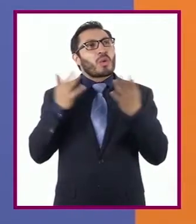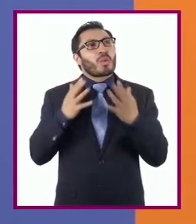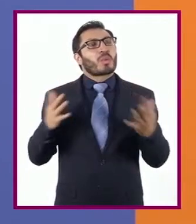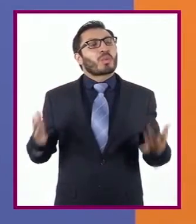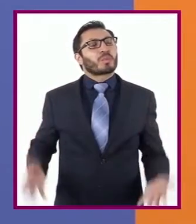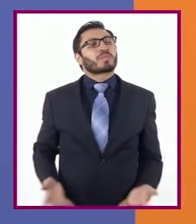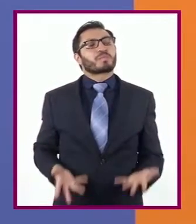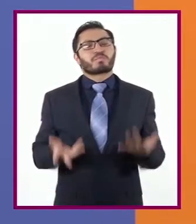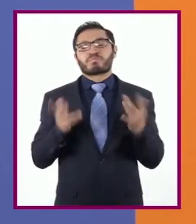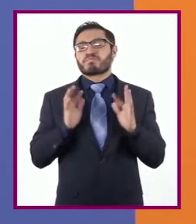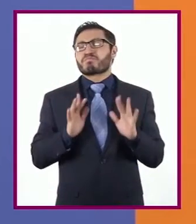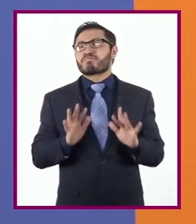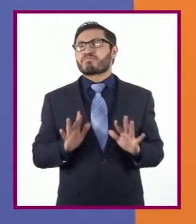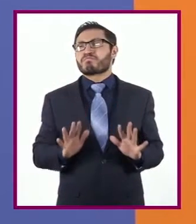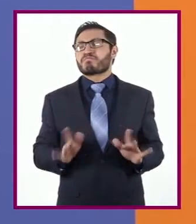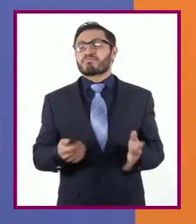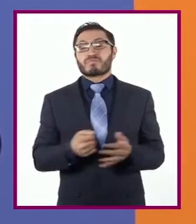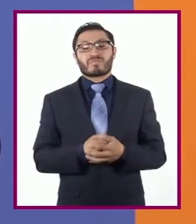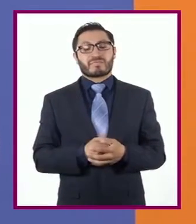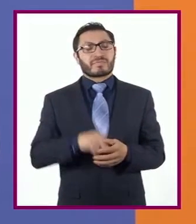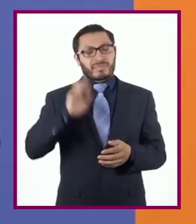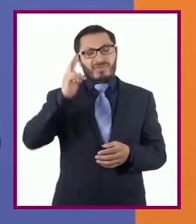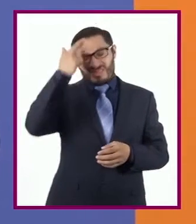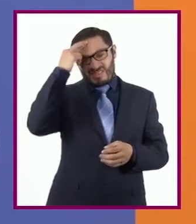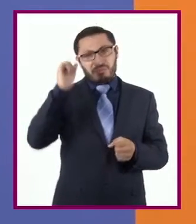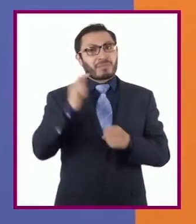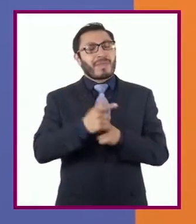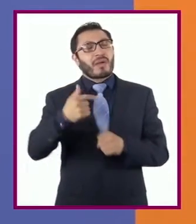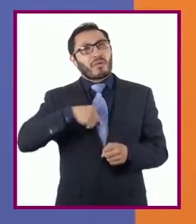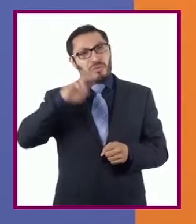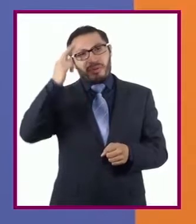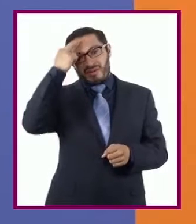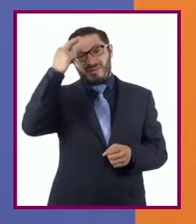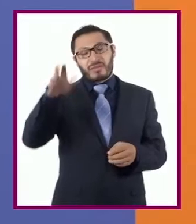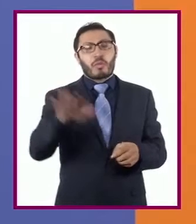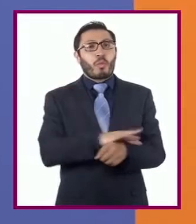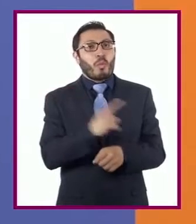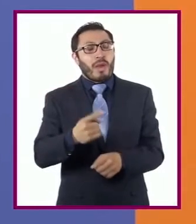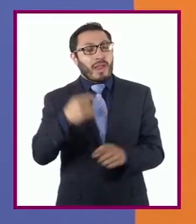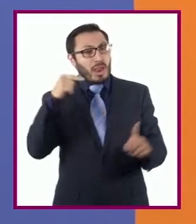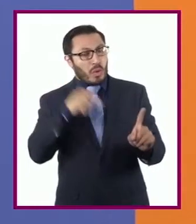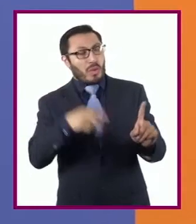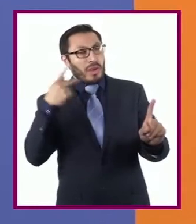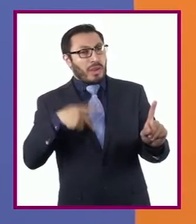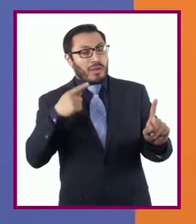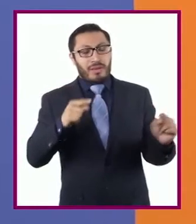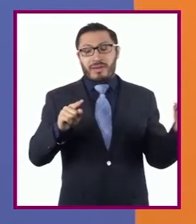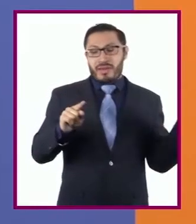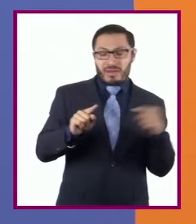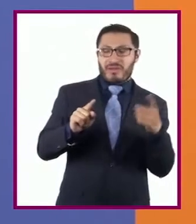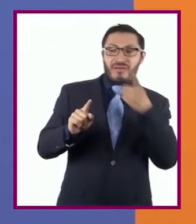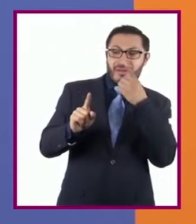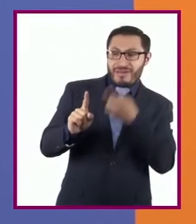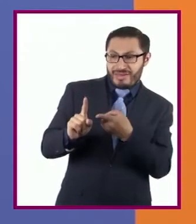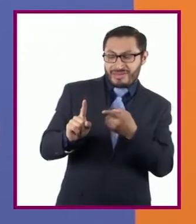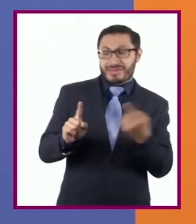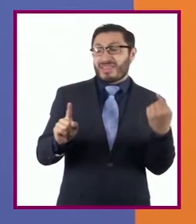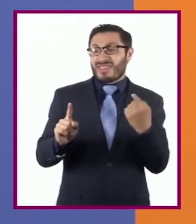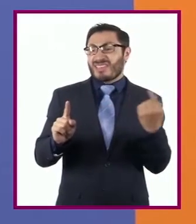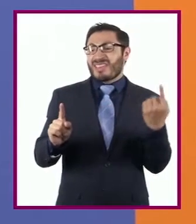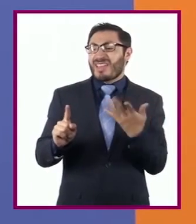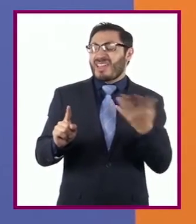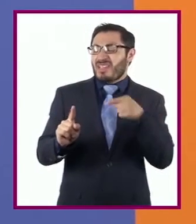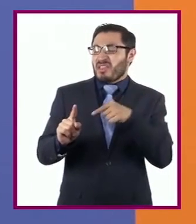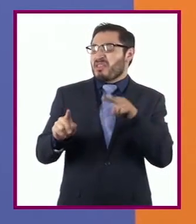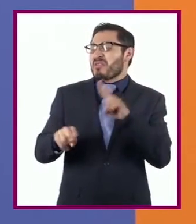de historieta que me hace reflexionar al respecto. Porque un personaje le dice al otro, ¿qué haces ahí